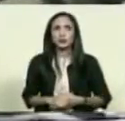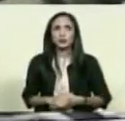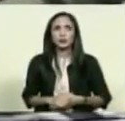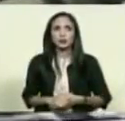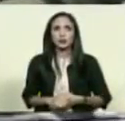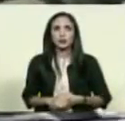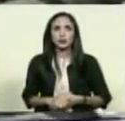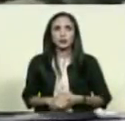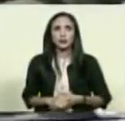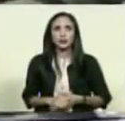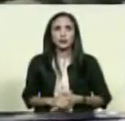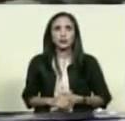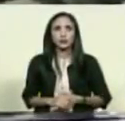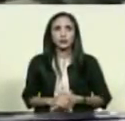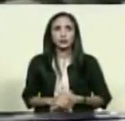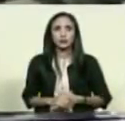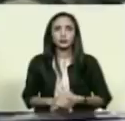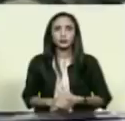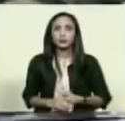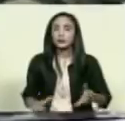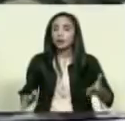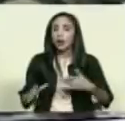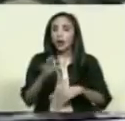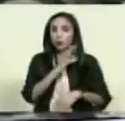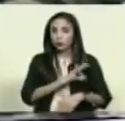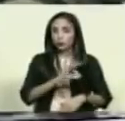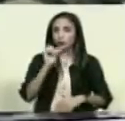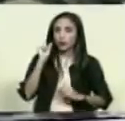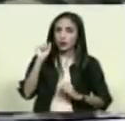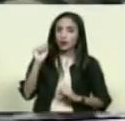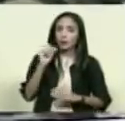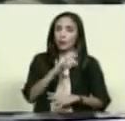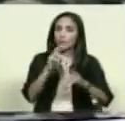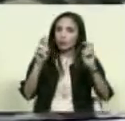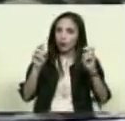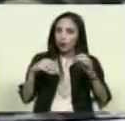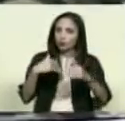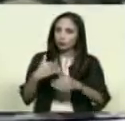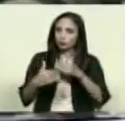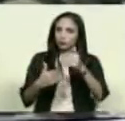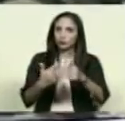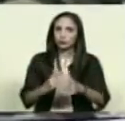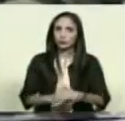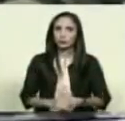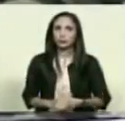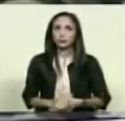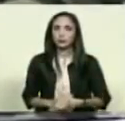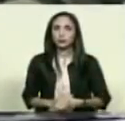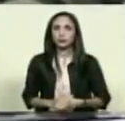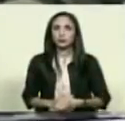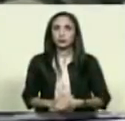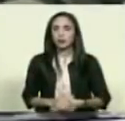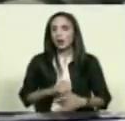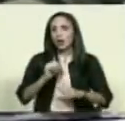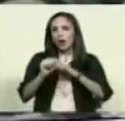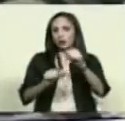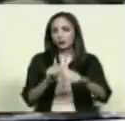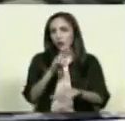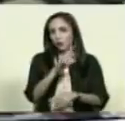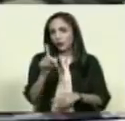poderosa, de un socialismo nuevo, renovado, de un socialismo del siglo